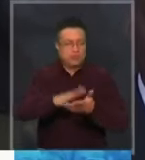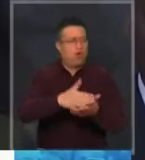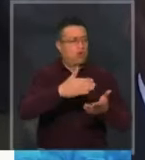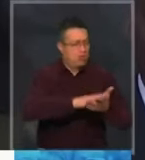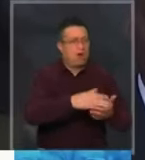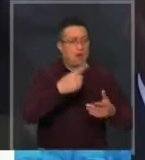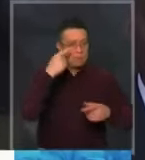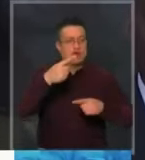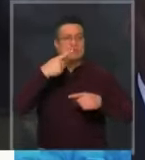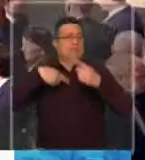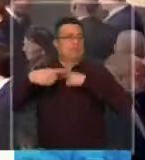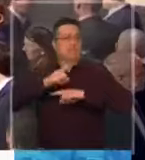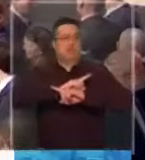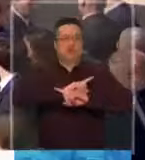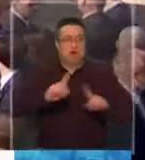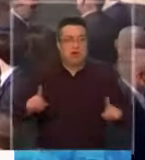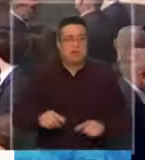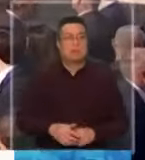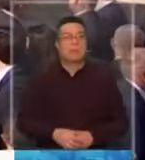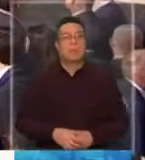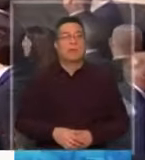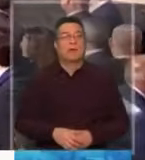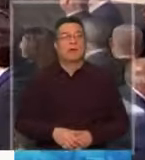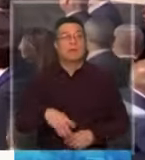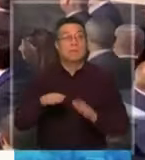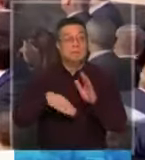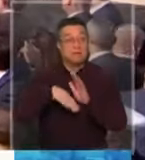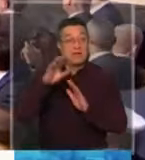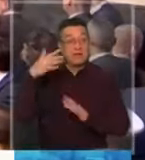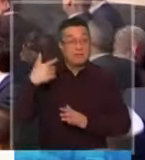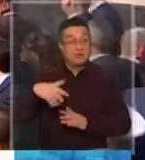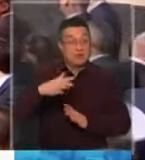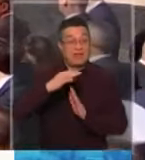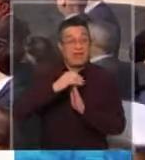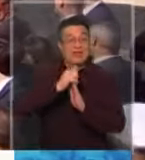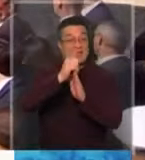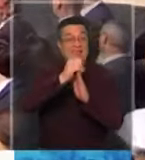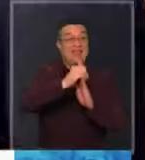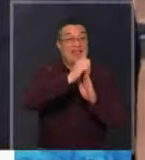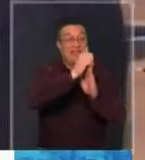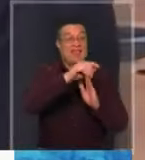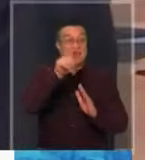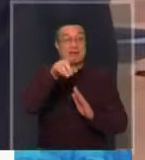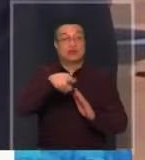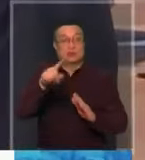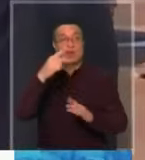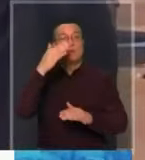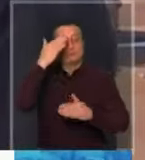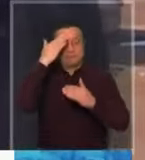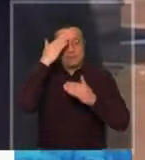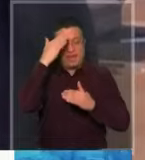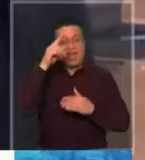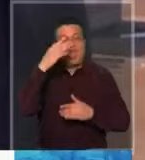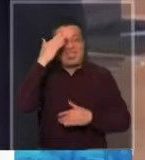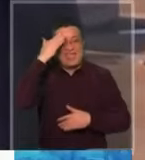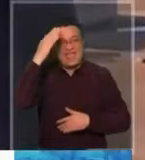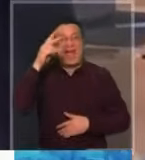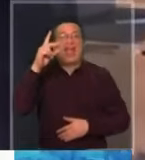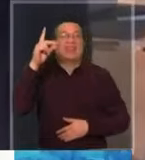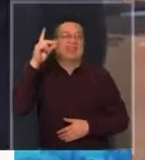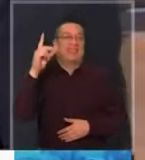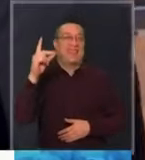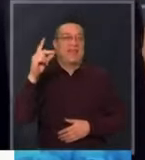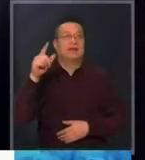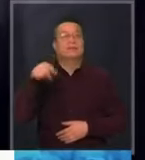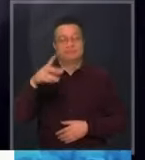sin retroceder. Los principales líderes occidentales conmemoran el Día D bajo la sombra de la guerra en